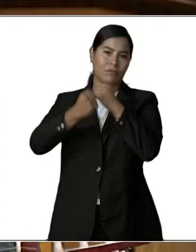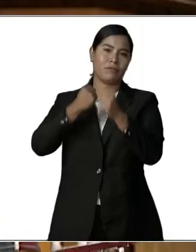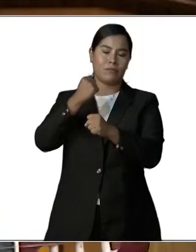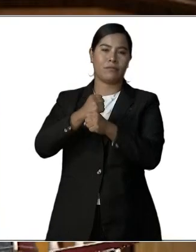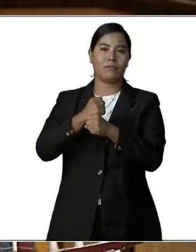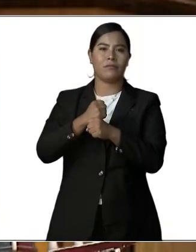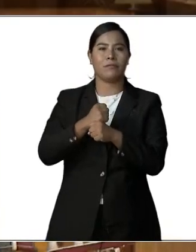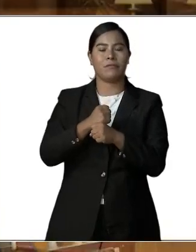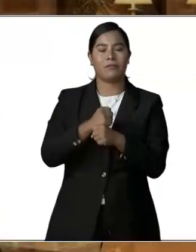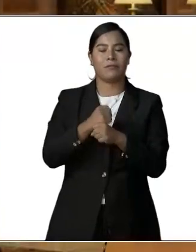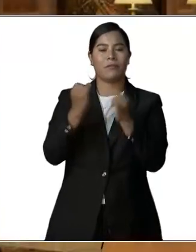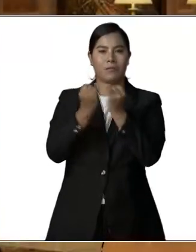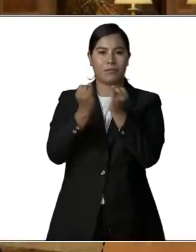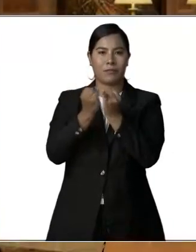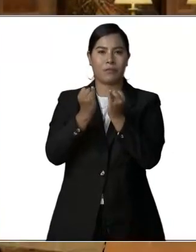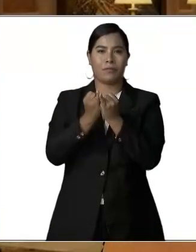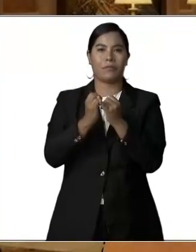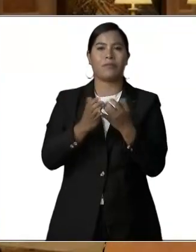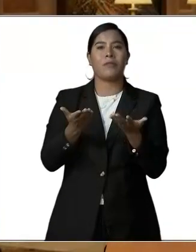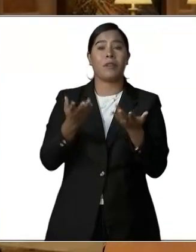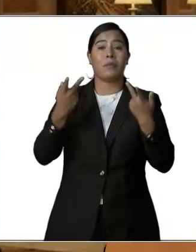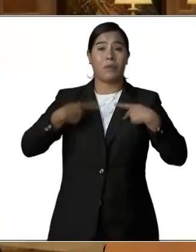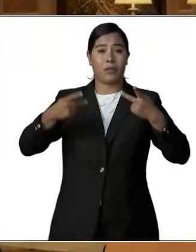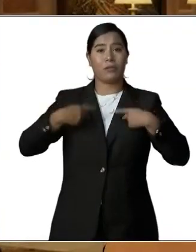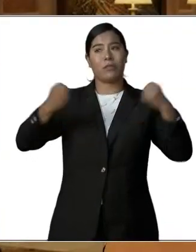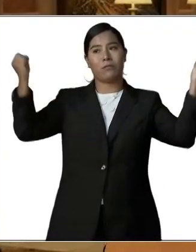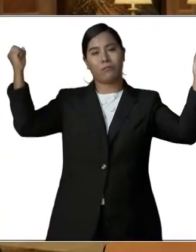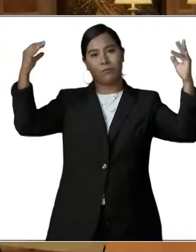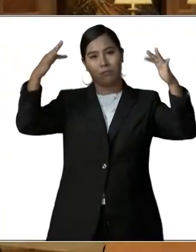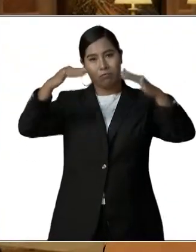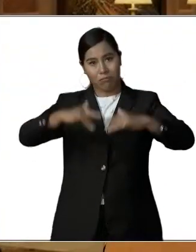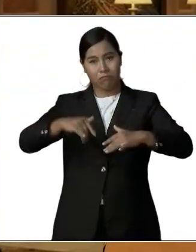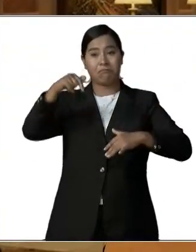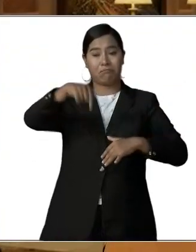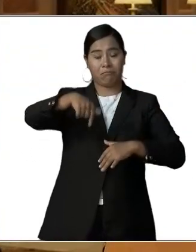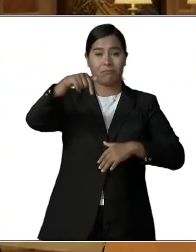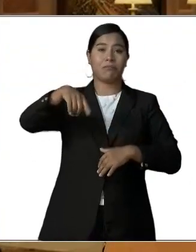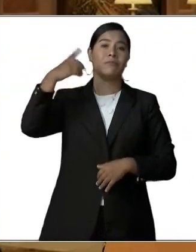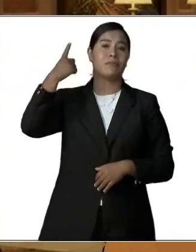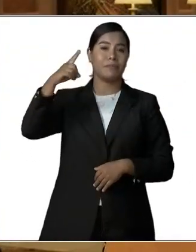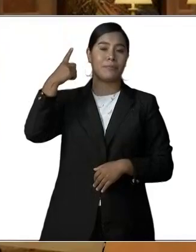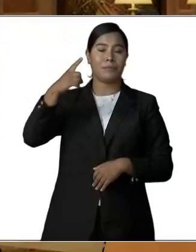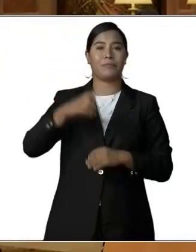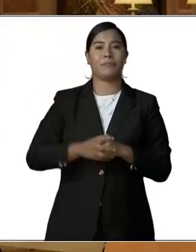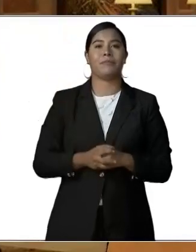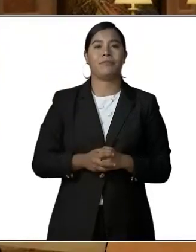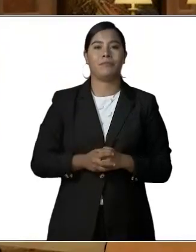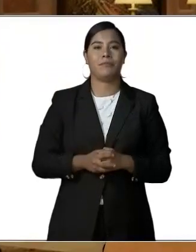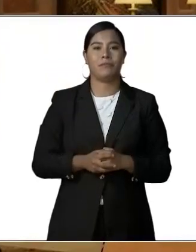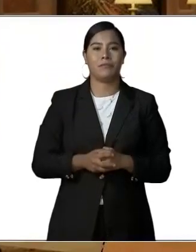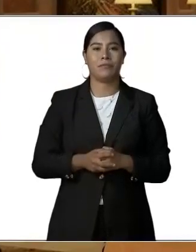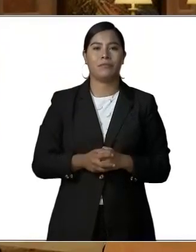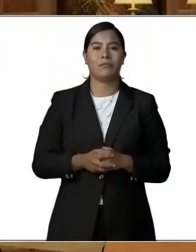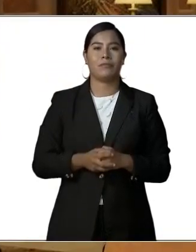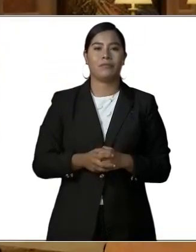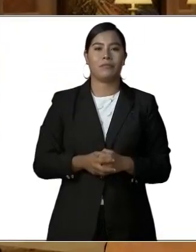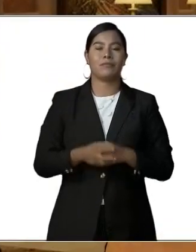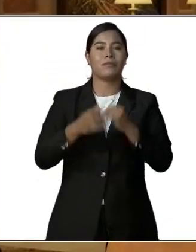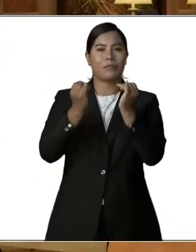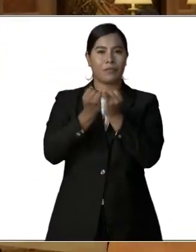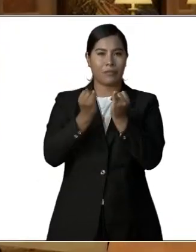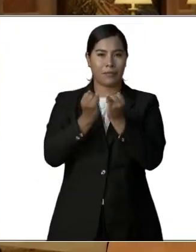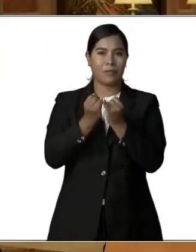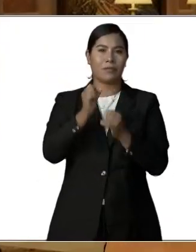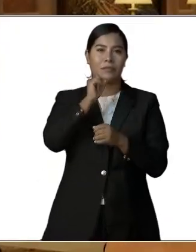más ofertado, más vino más gente, más concurrido. Y me parece, yo creo que las críticas están ahí, las